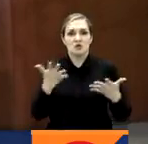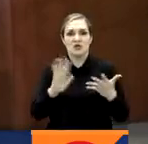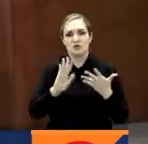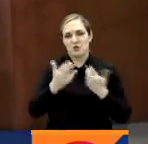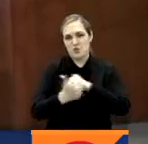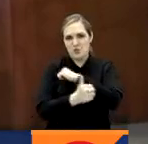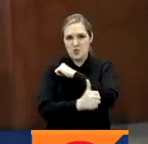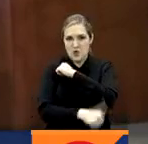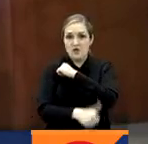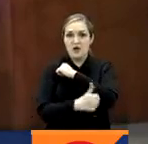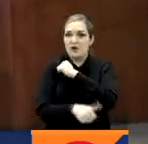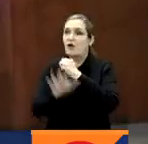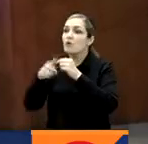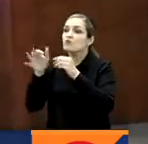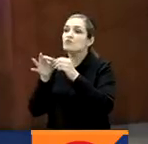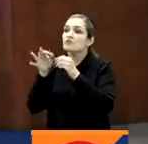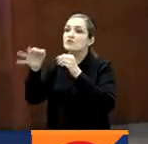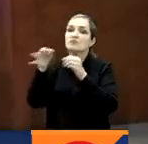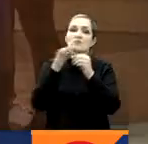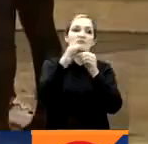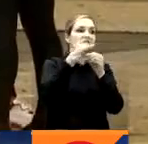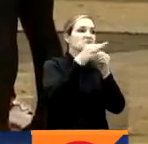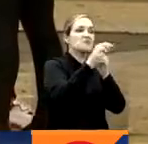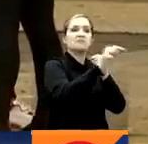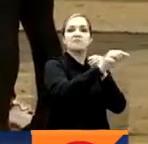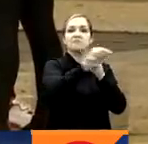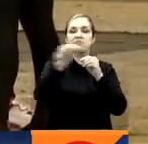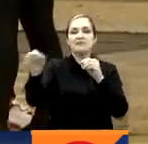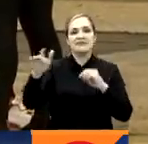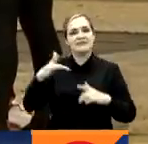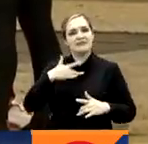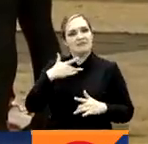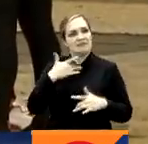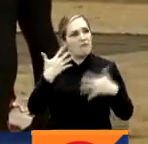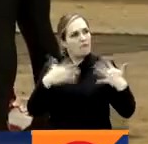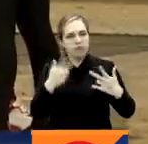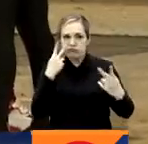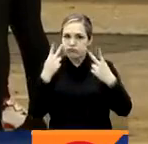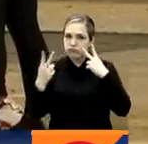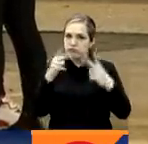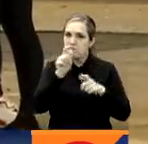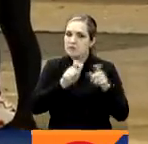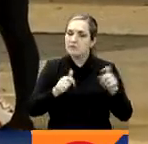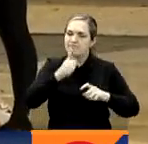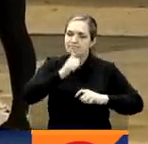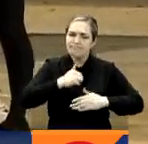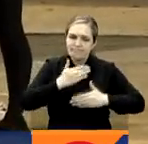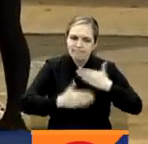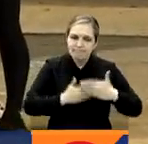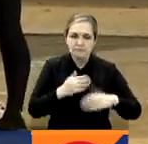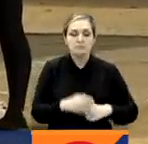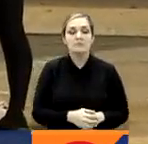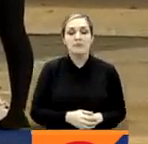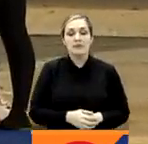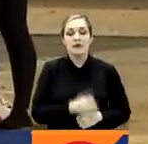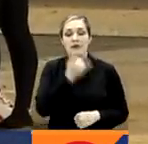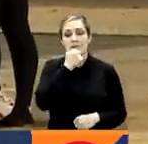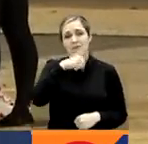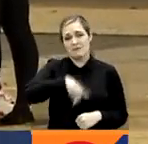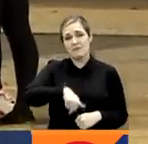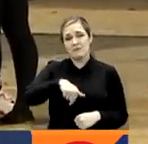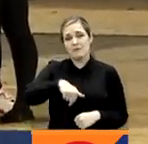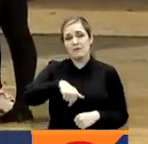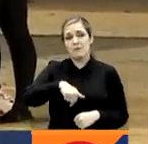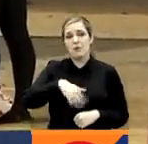muchos otros municipios, John, que hemos recorrido en esta travesía y en esta ruta del Magdalena. Claro, Puerto Boyacá tiene algo especial y es que en el